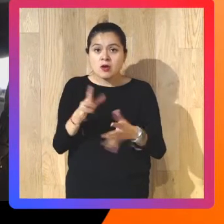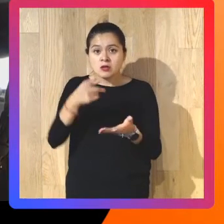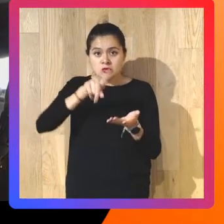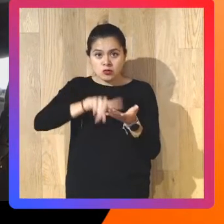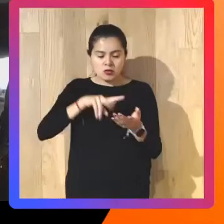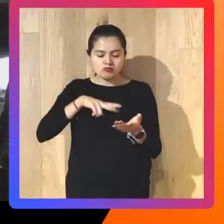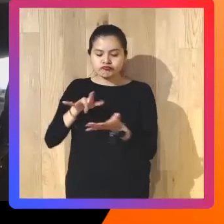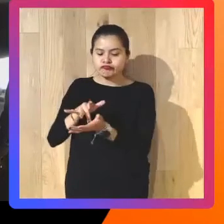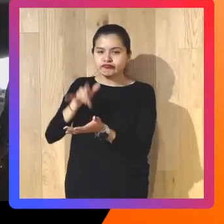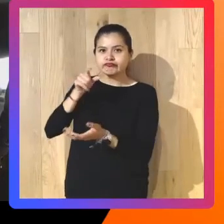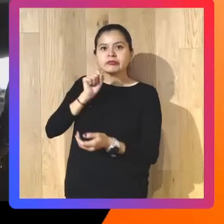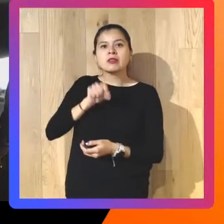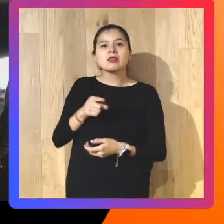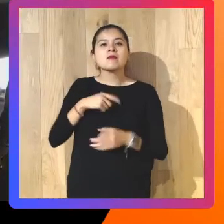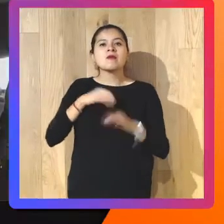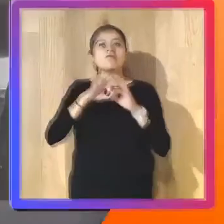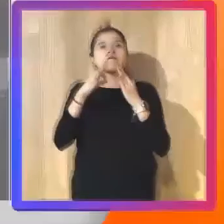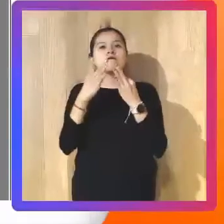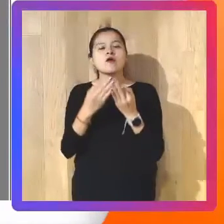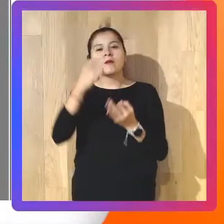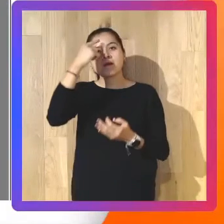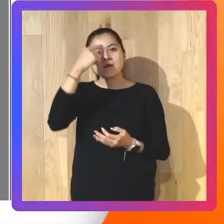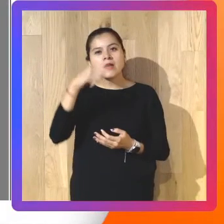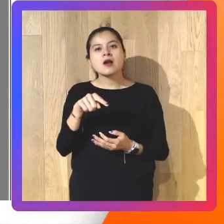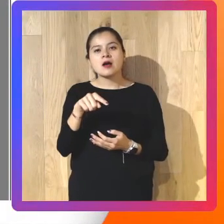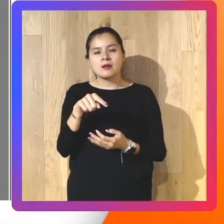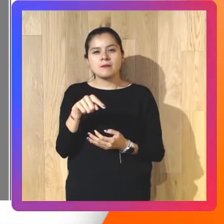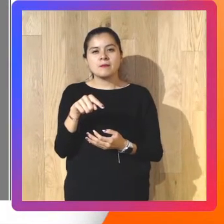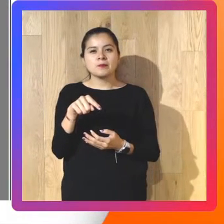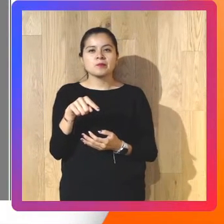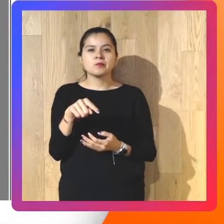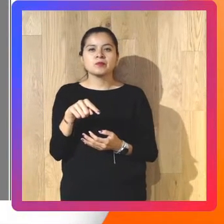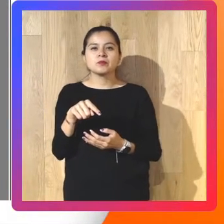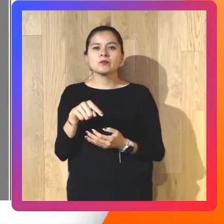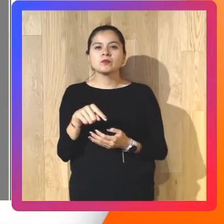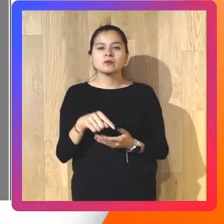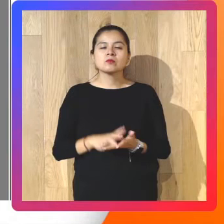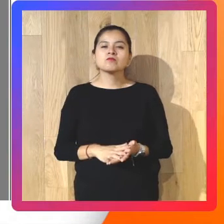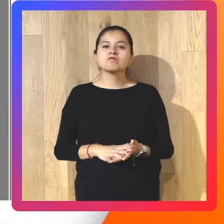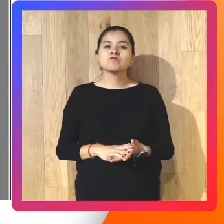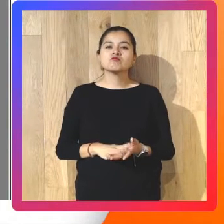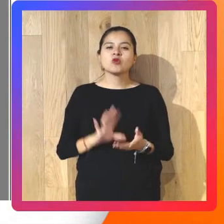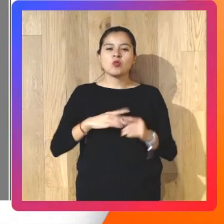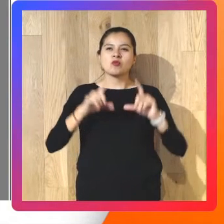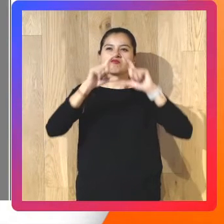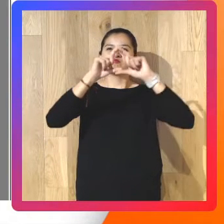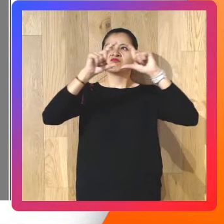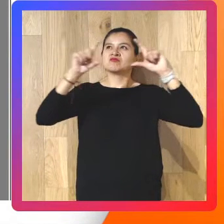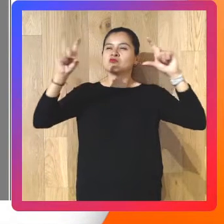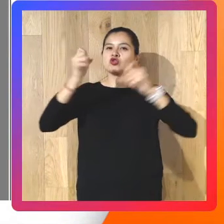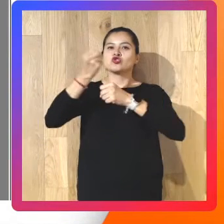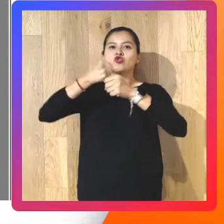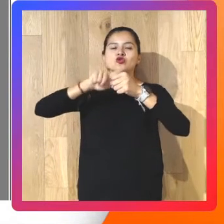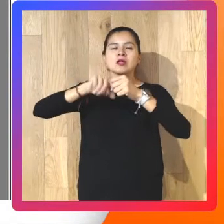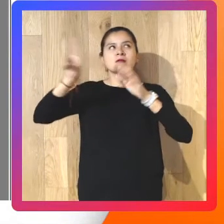y es un mecanismo para tener una licencia social, una reputación